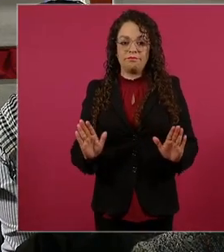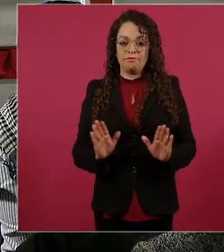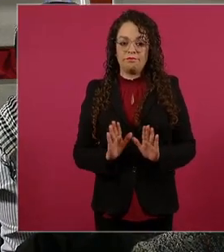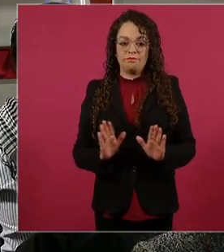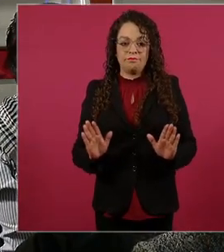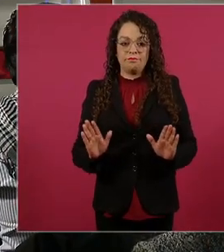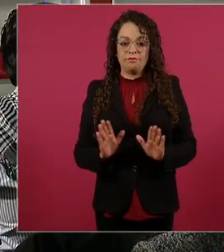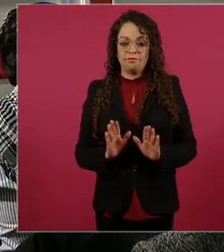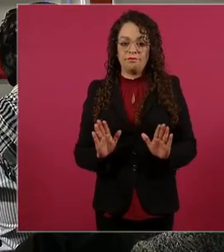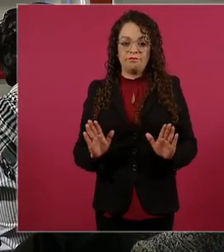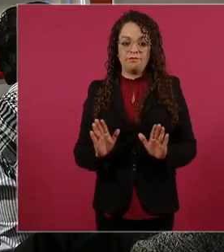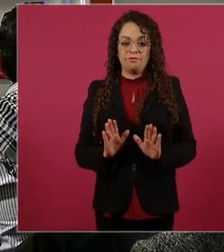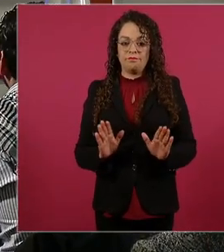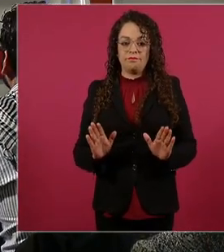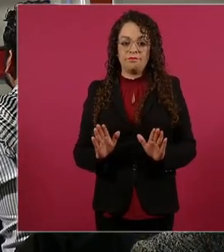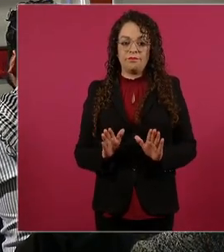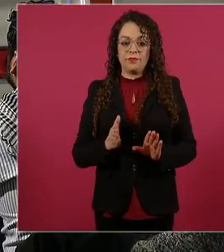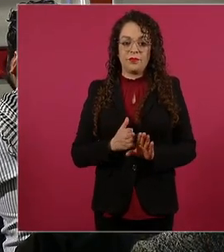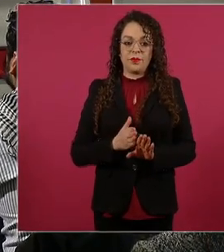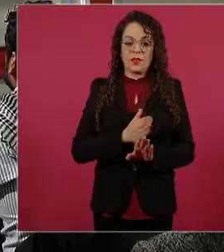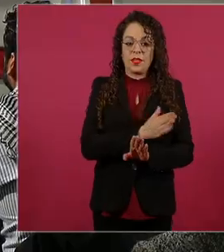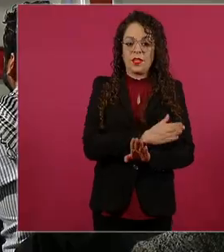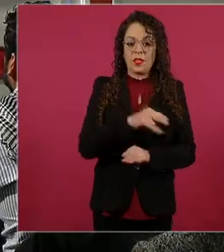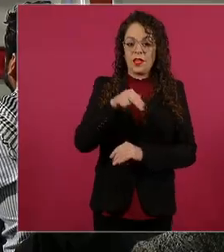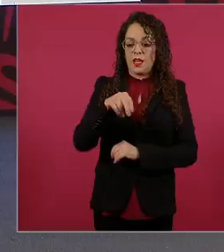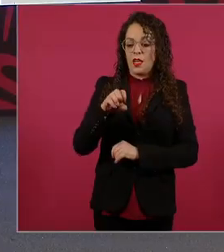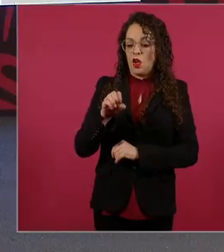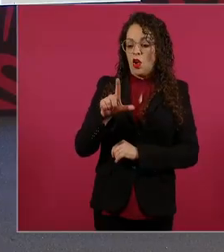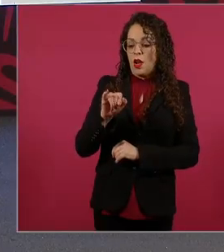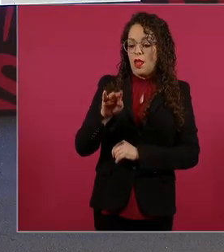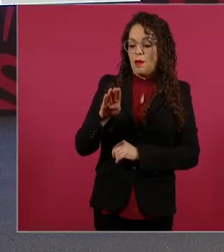quitaron el neoliberalismo como política económica